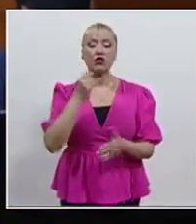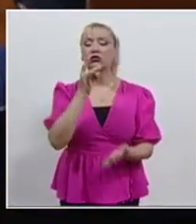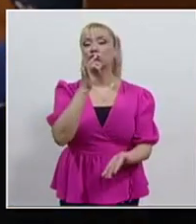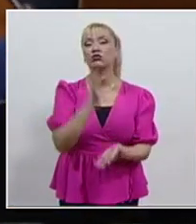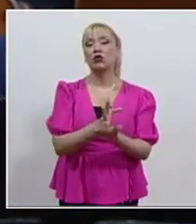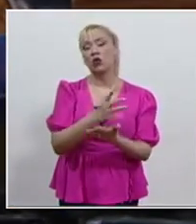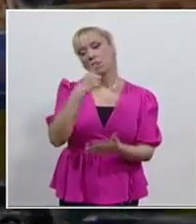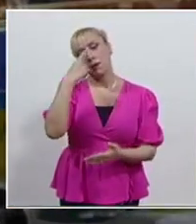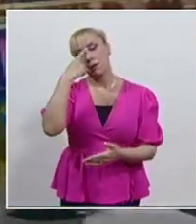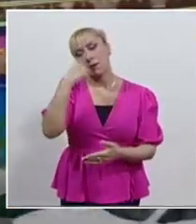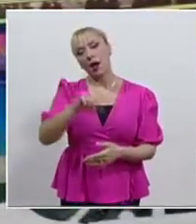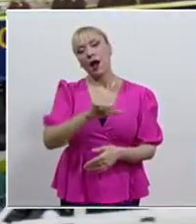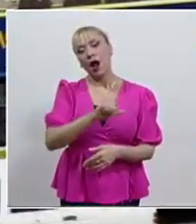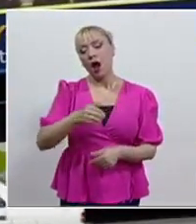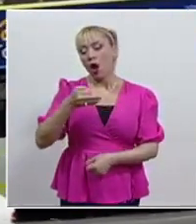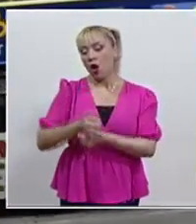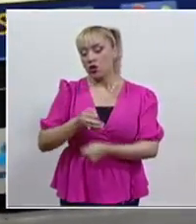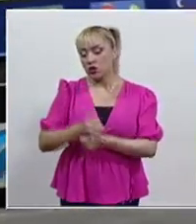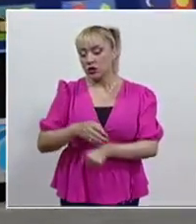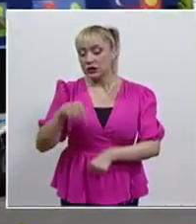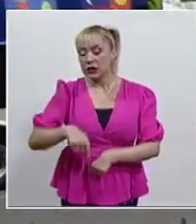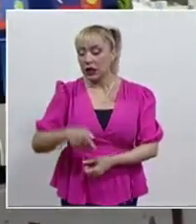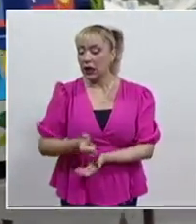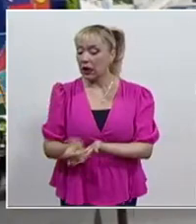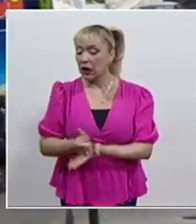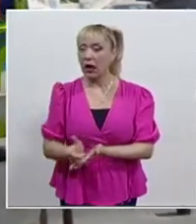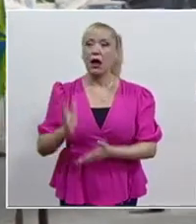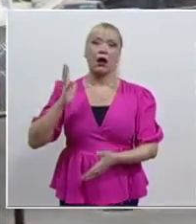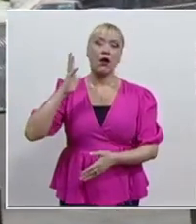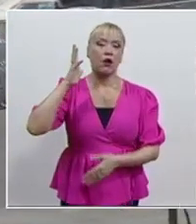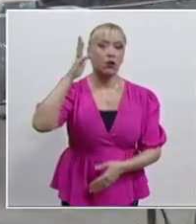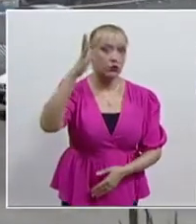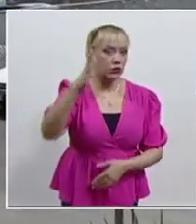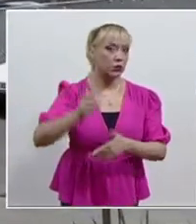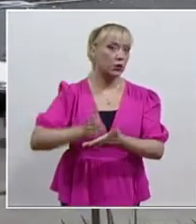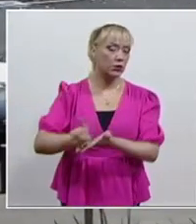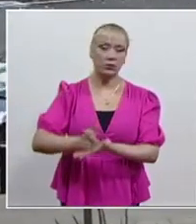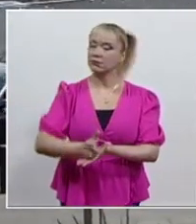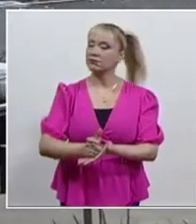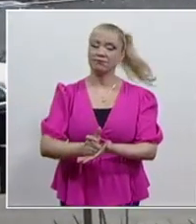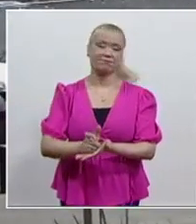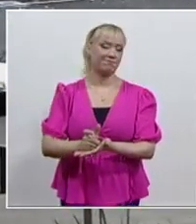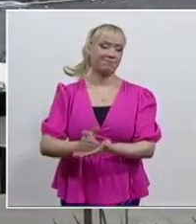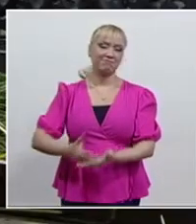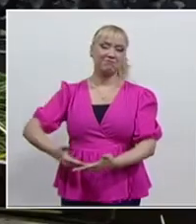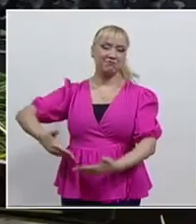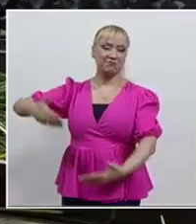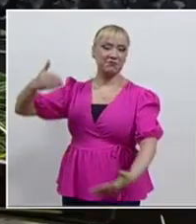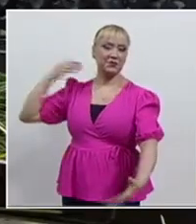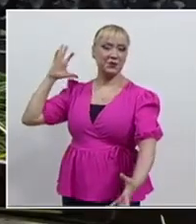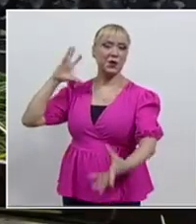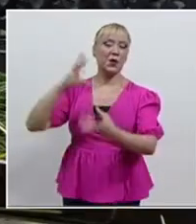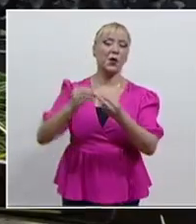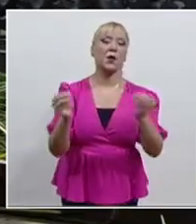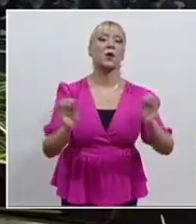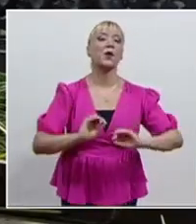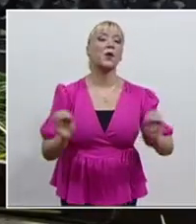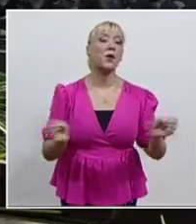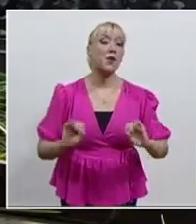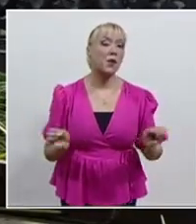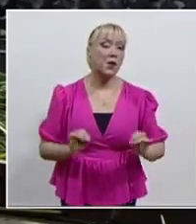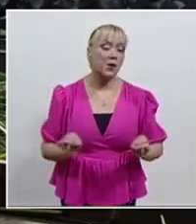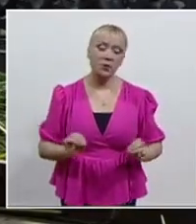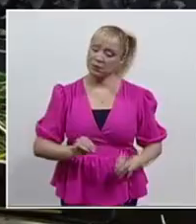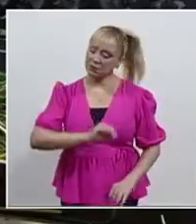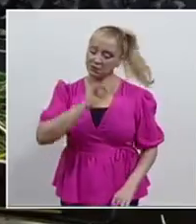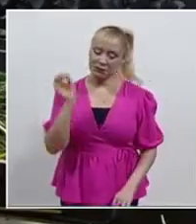es sobre los presentes y futuros, no puede entenderse en el sentido de que se extinga el derecho a reclamar los alimentos que no fueron